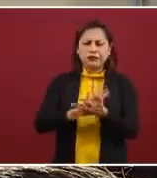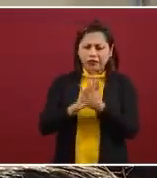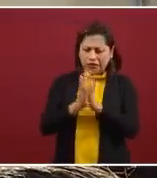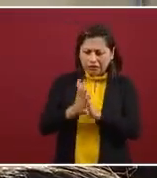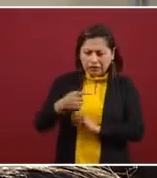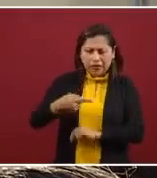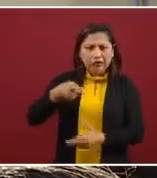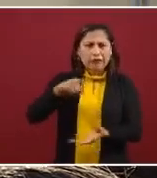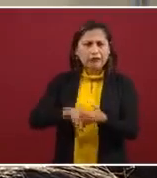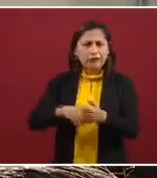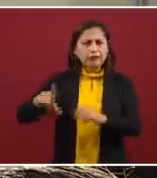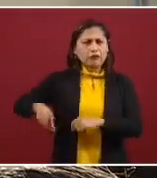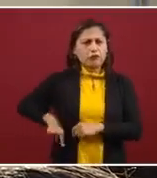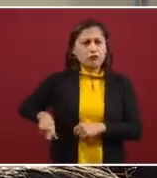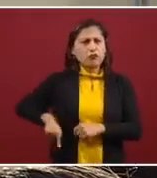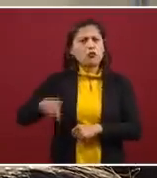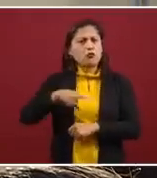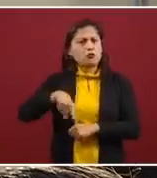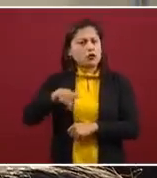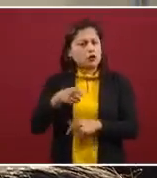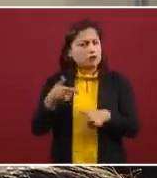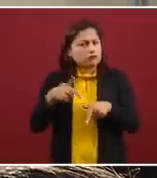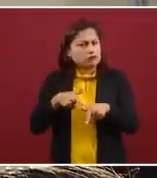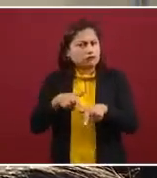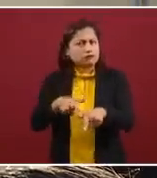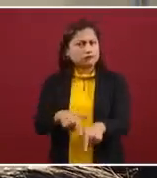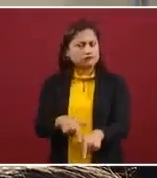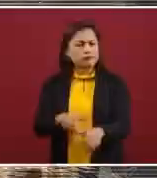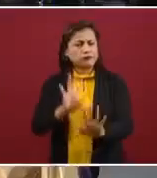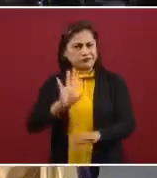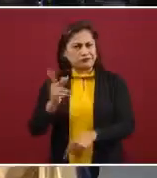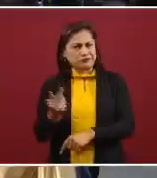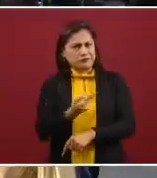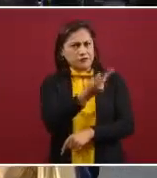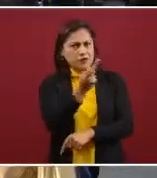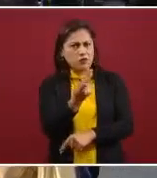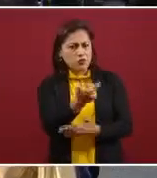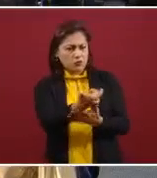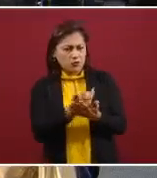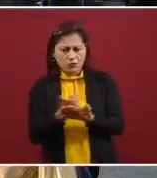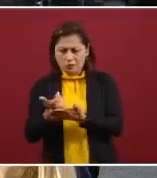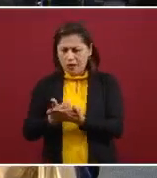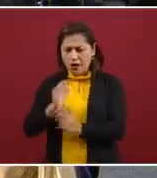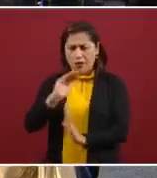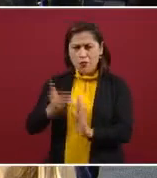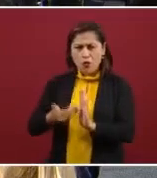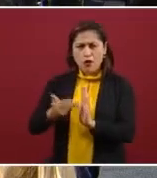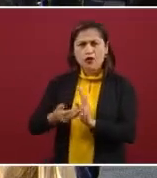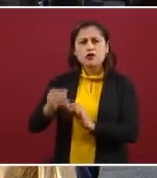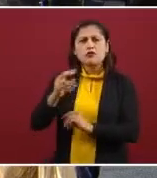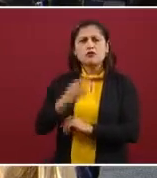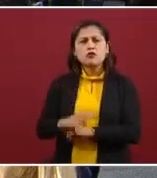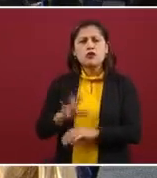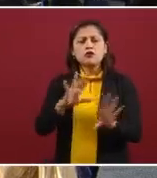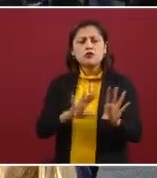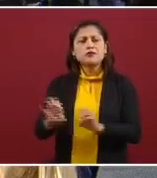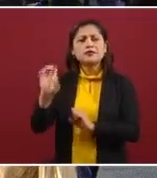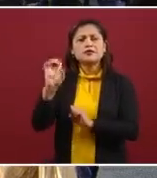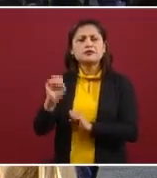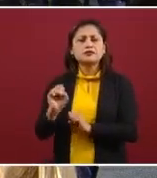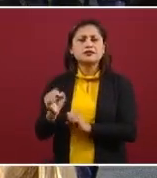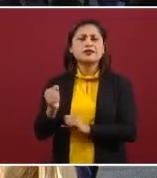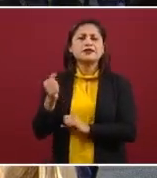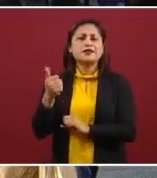económicas? ¿Hay alguna razón de Estado por la que se demore el cobro de estos 966 mil millones de pesos en